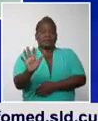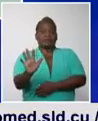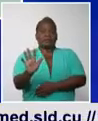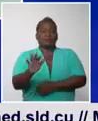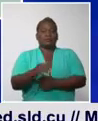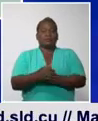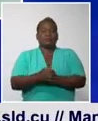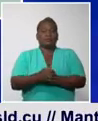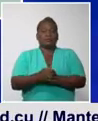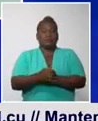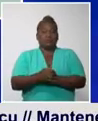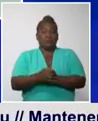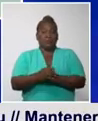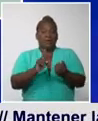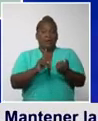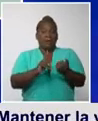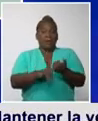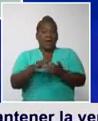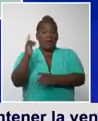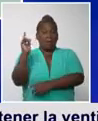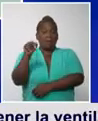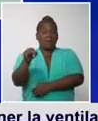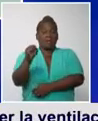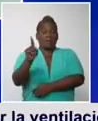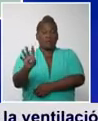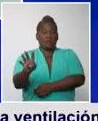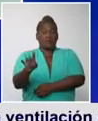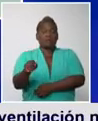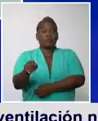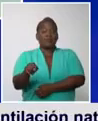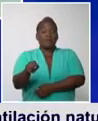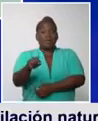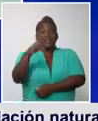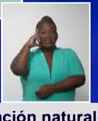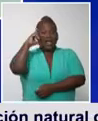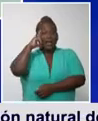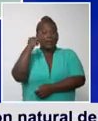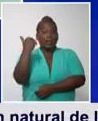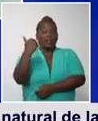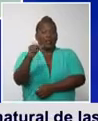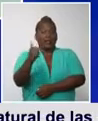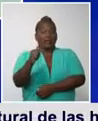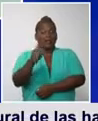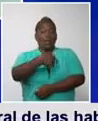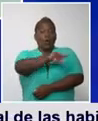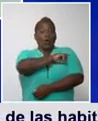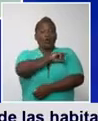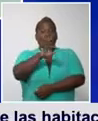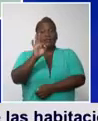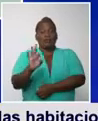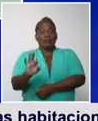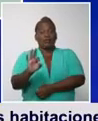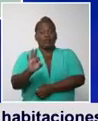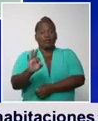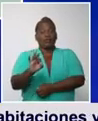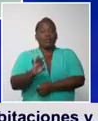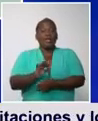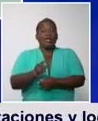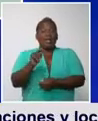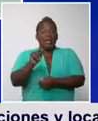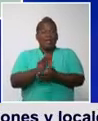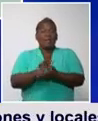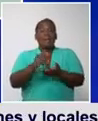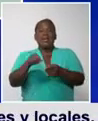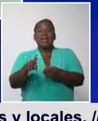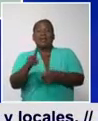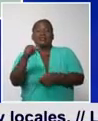ayer, Palma Soriano 14, San Luis 10, Contramaestre 8, Mella 4, Songolamaya y Segundo